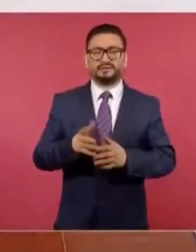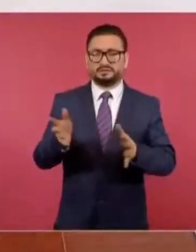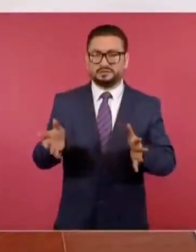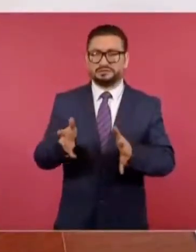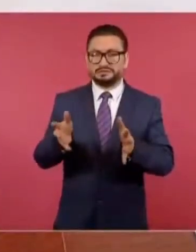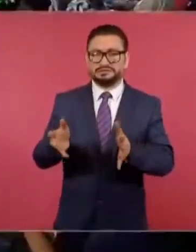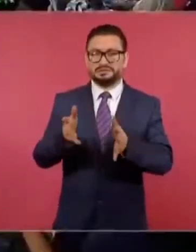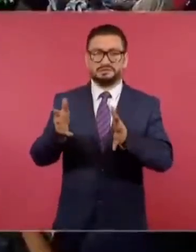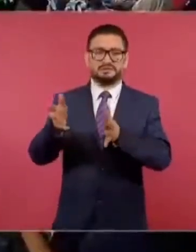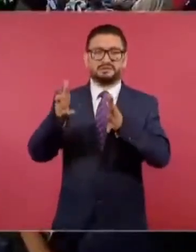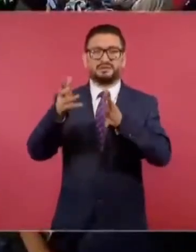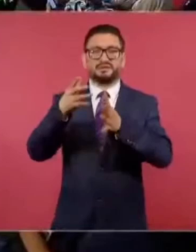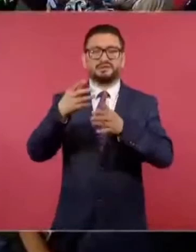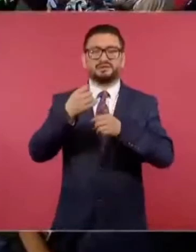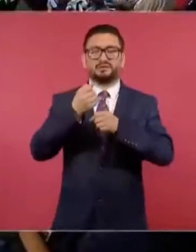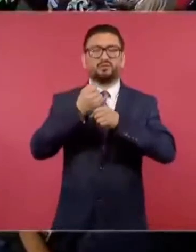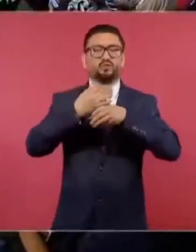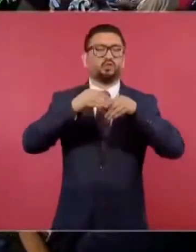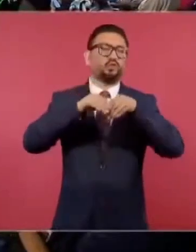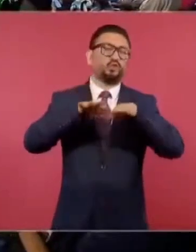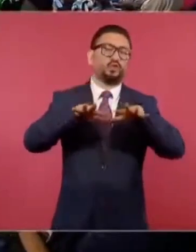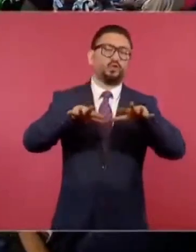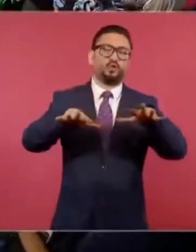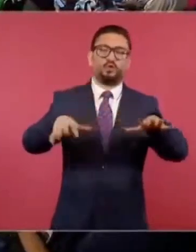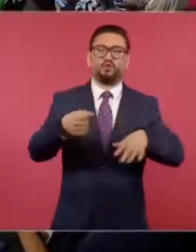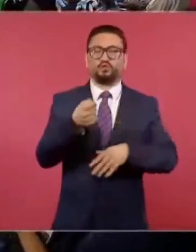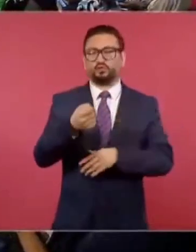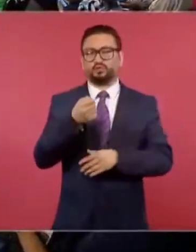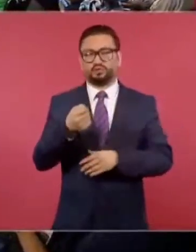convierten en un fenómeno mediático